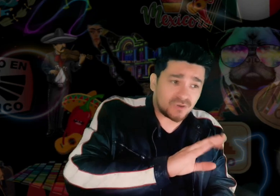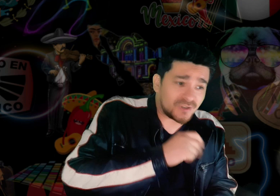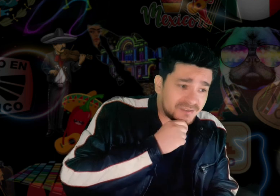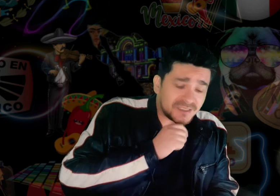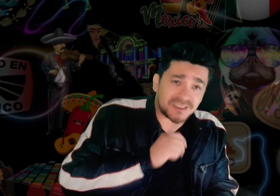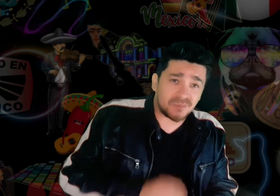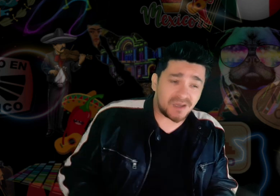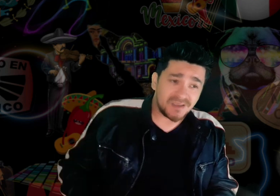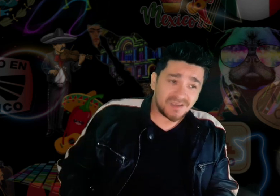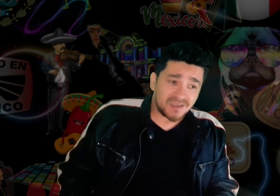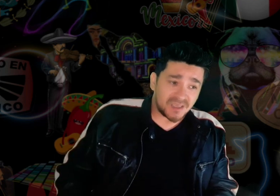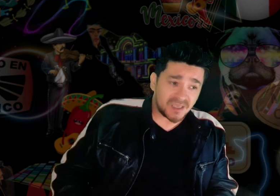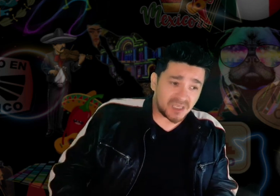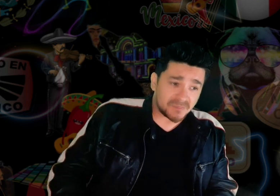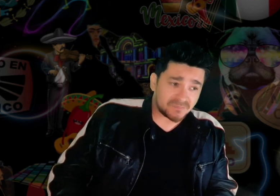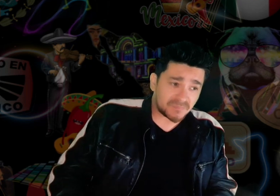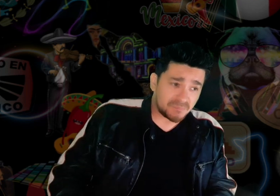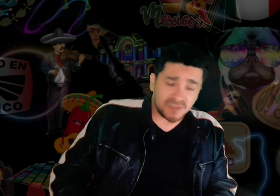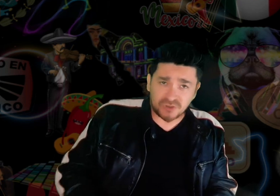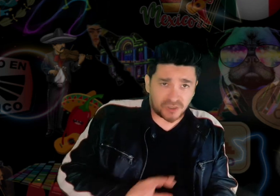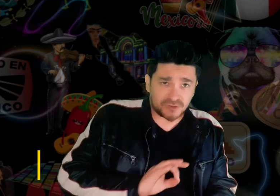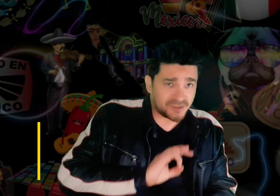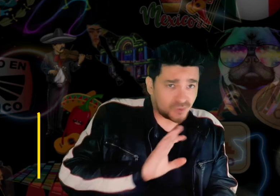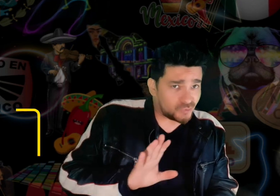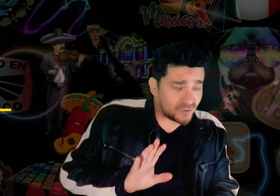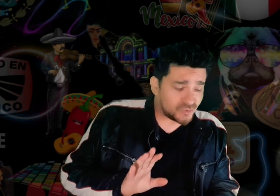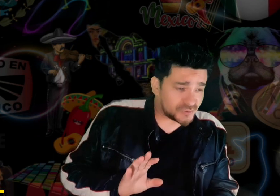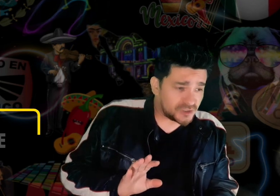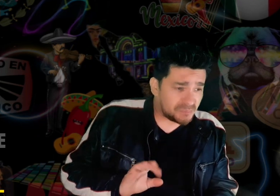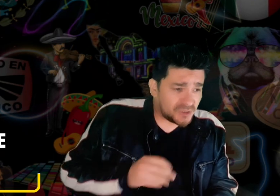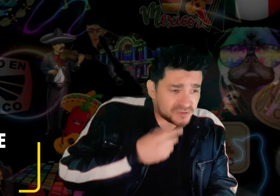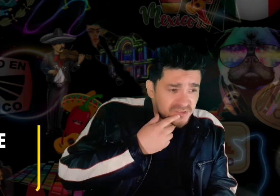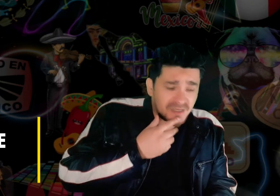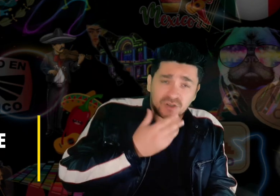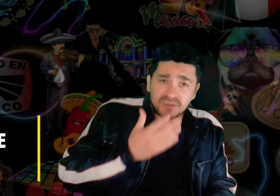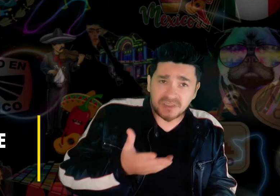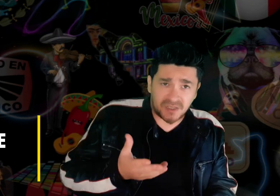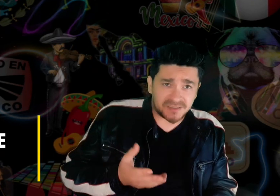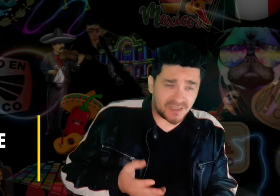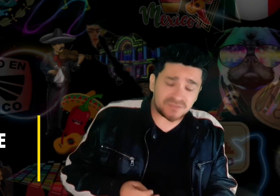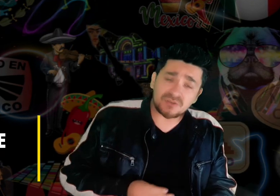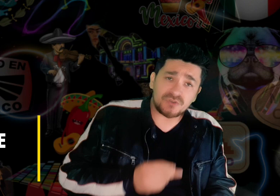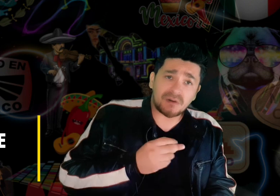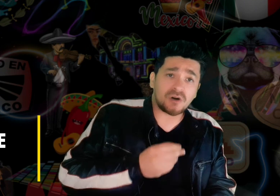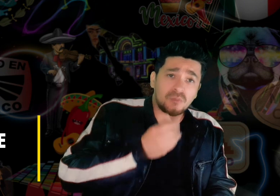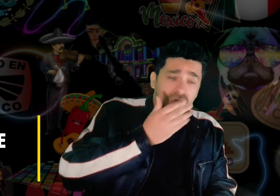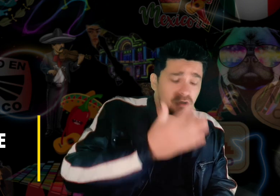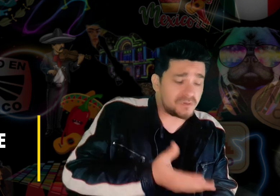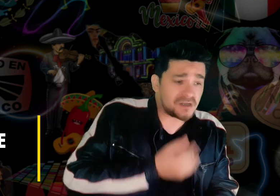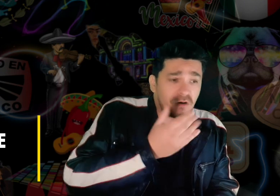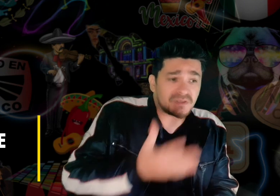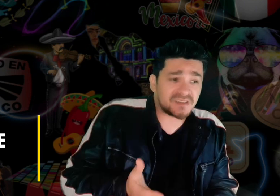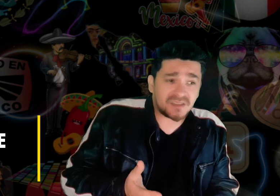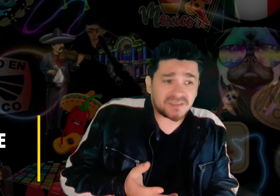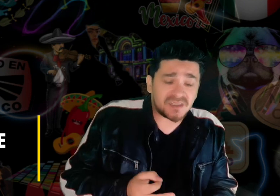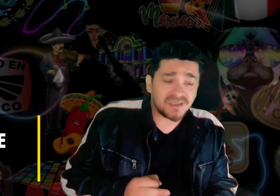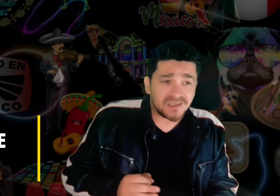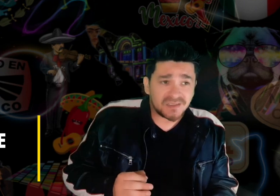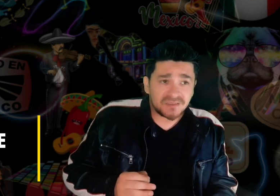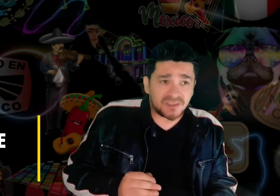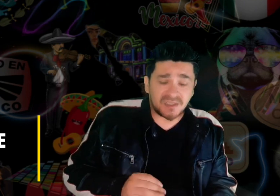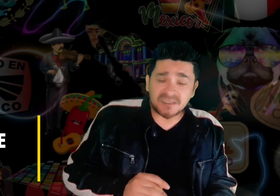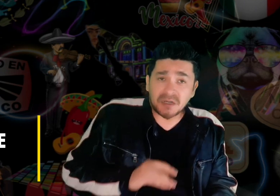gusto con este tema. Pienso que no está ninguno a gusto, ¿no? Pero si tienen la conciencia tranquila, hicieron un trabajo como correspondía como